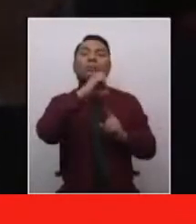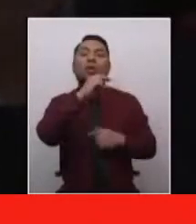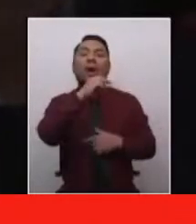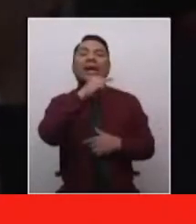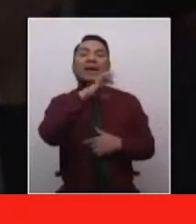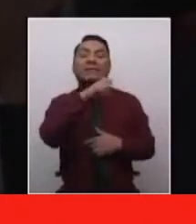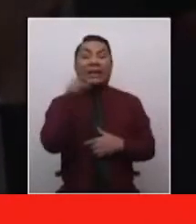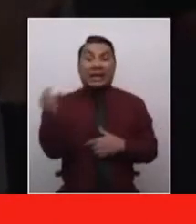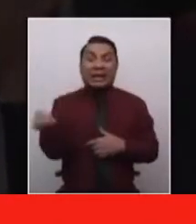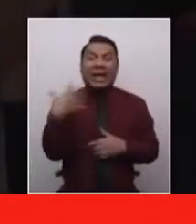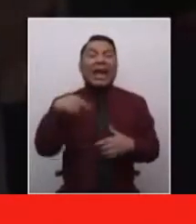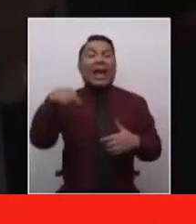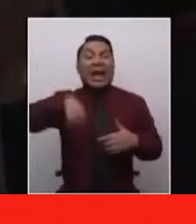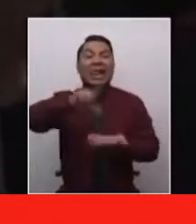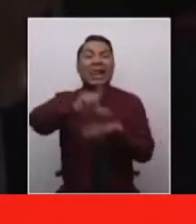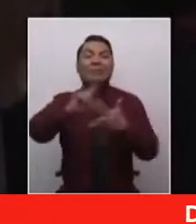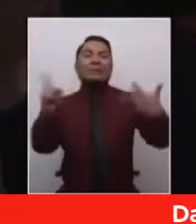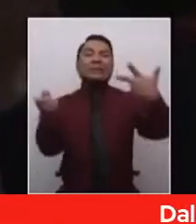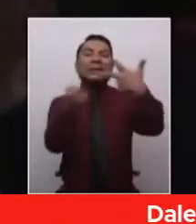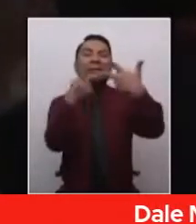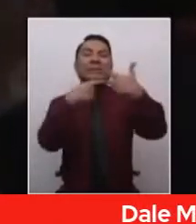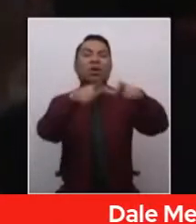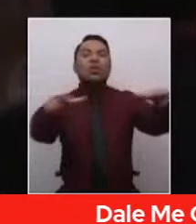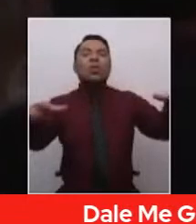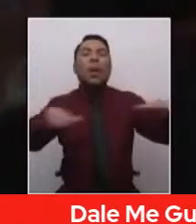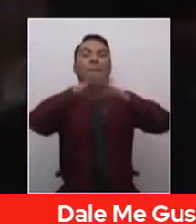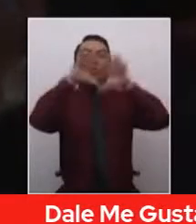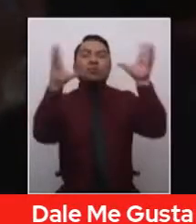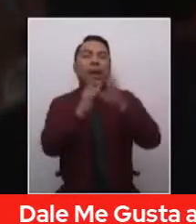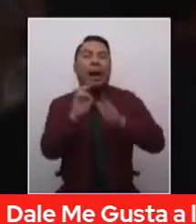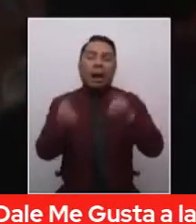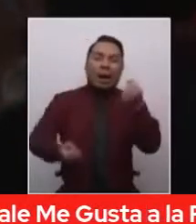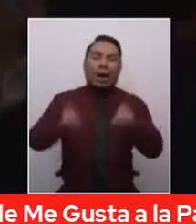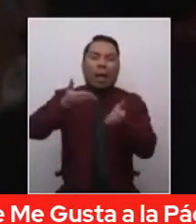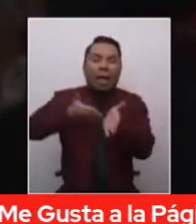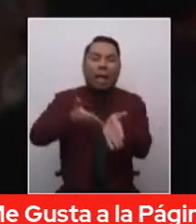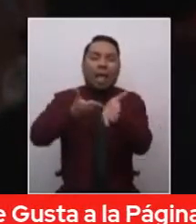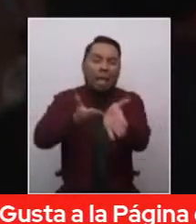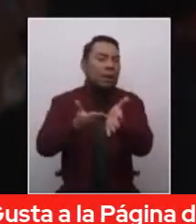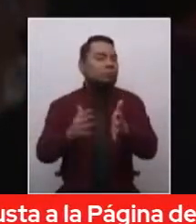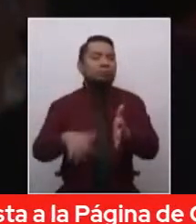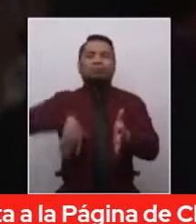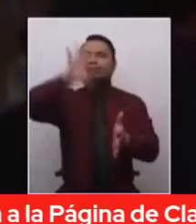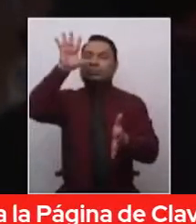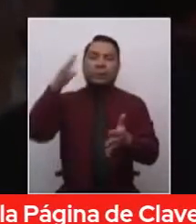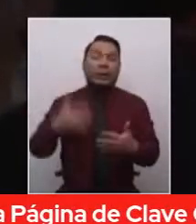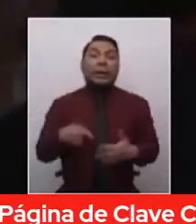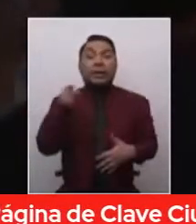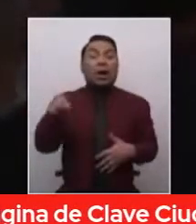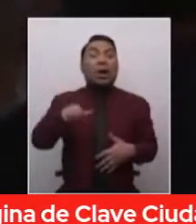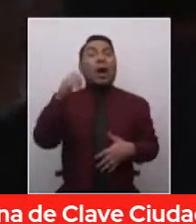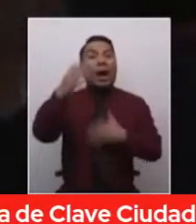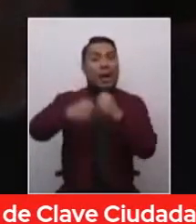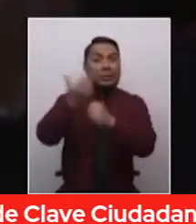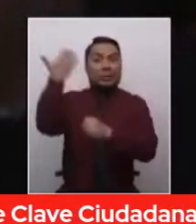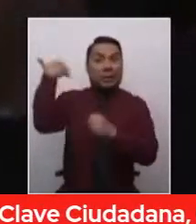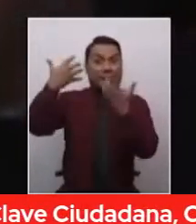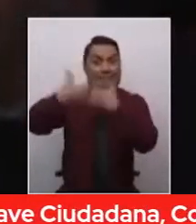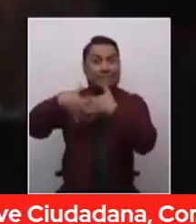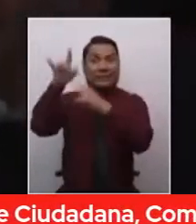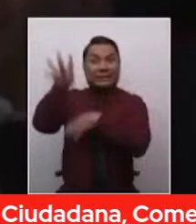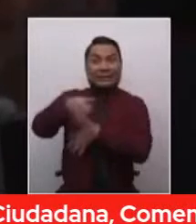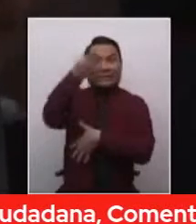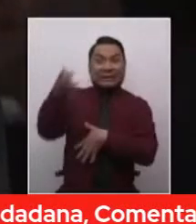la tercera ciudad con mayor tráfico vehicular a nivel mundial. Ya en el año 2021, Moneybar, también otra consultora de